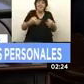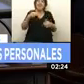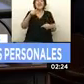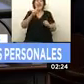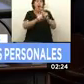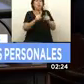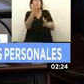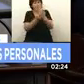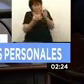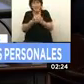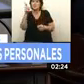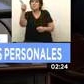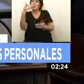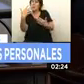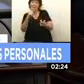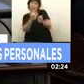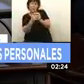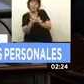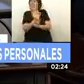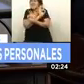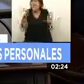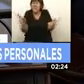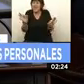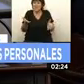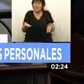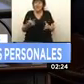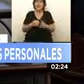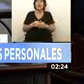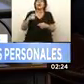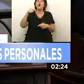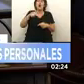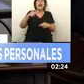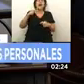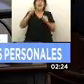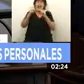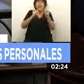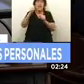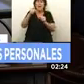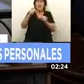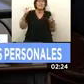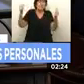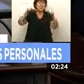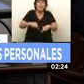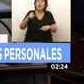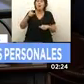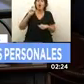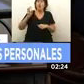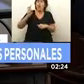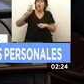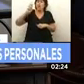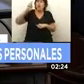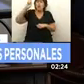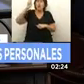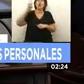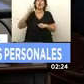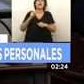estaban mal han acentuado el problema de la restricción externa cuando ustedes dolarizan las tarifas